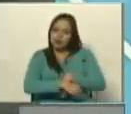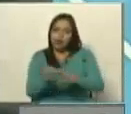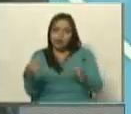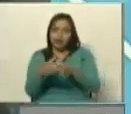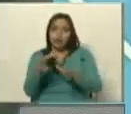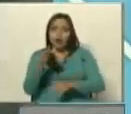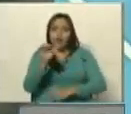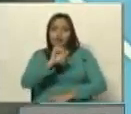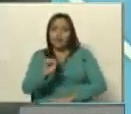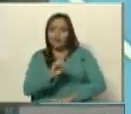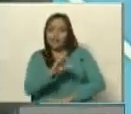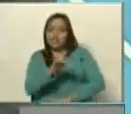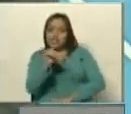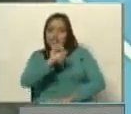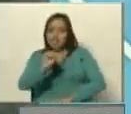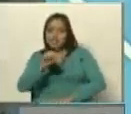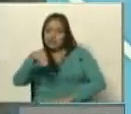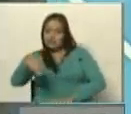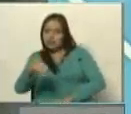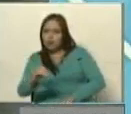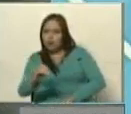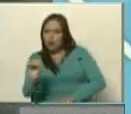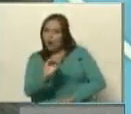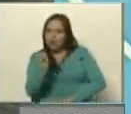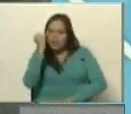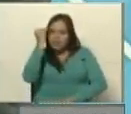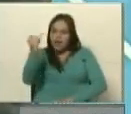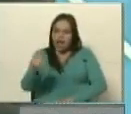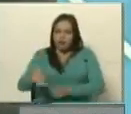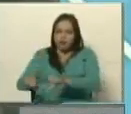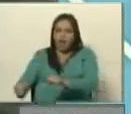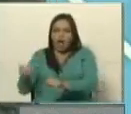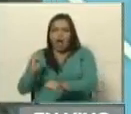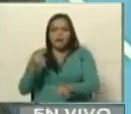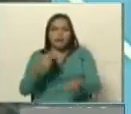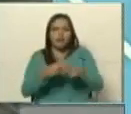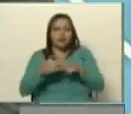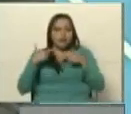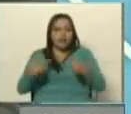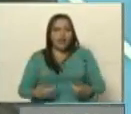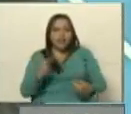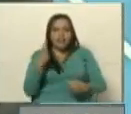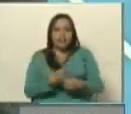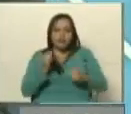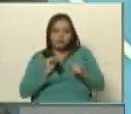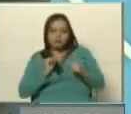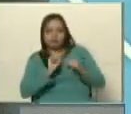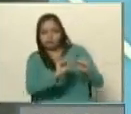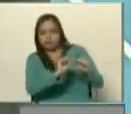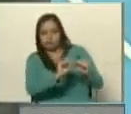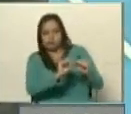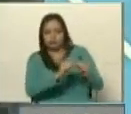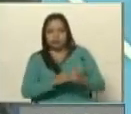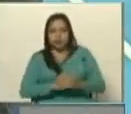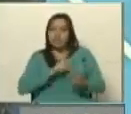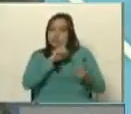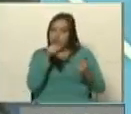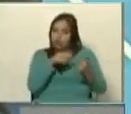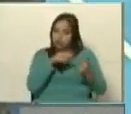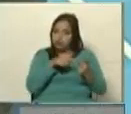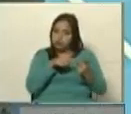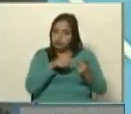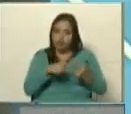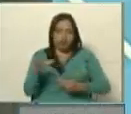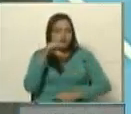o las ideas de la extrema derecha son un peligro para toda la humanidad. Por lo tanto, tenemos que actuar en contra de ellas. Y que segundo, si no